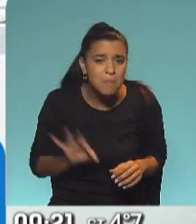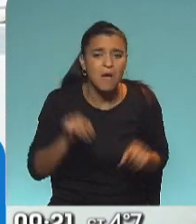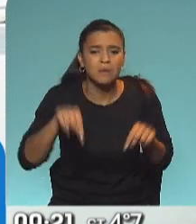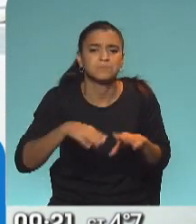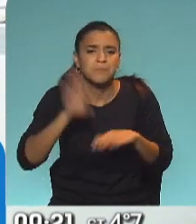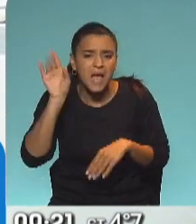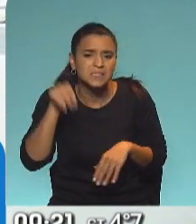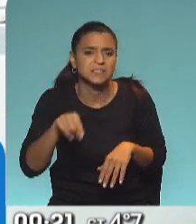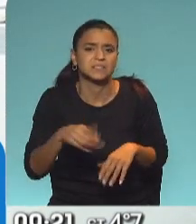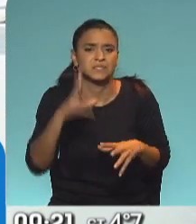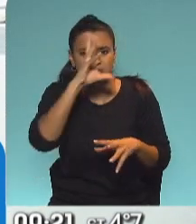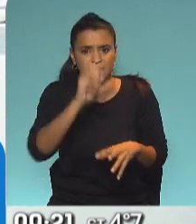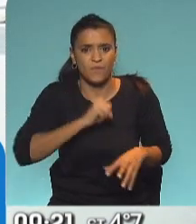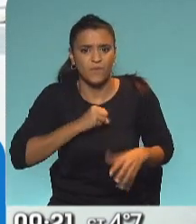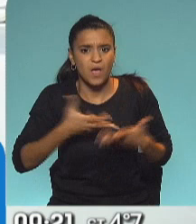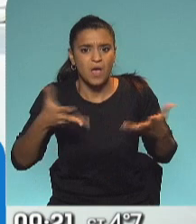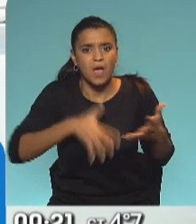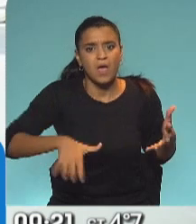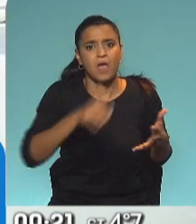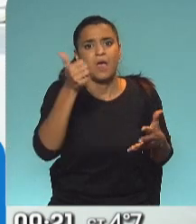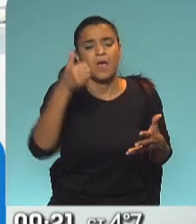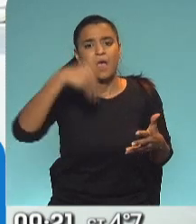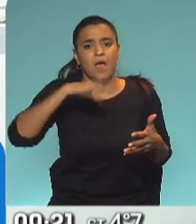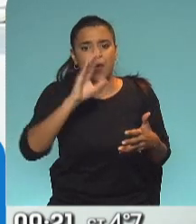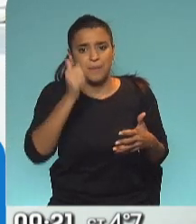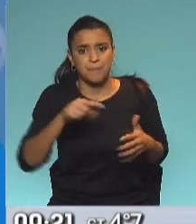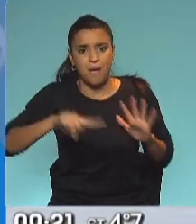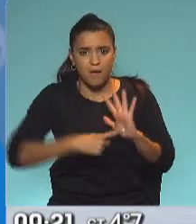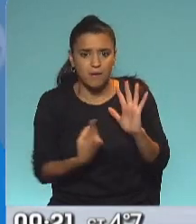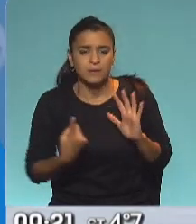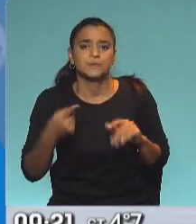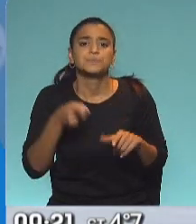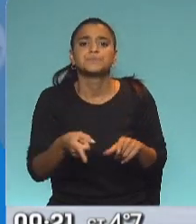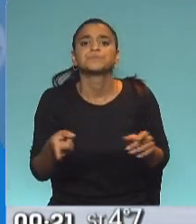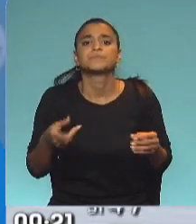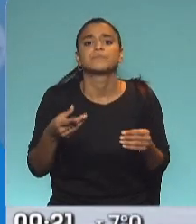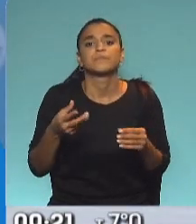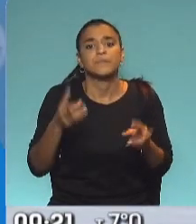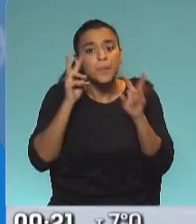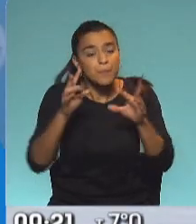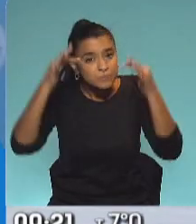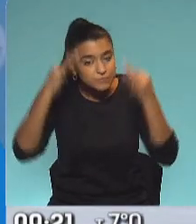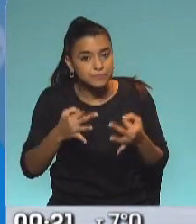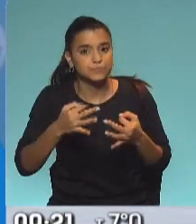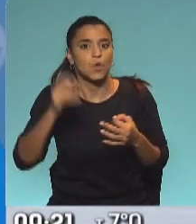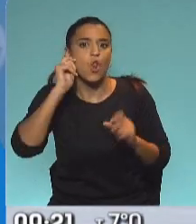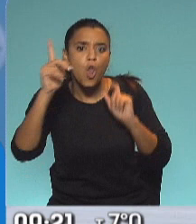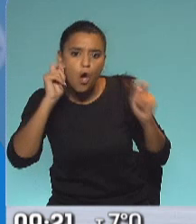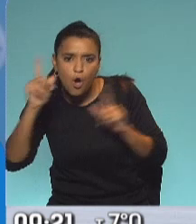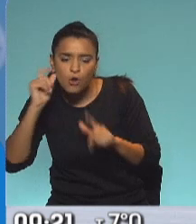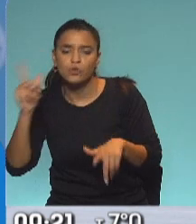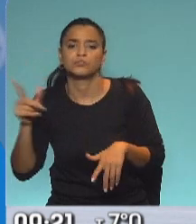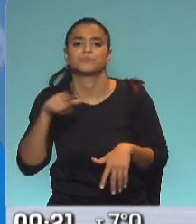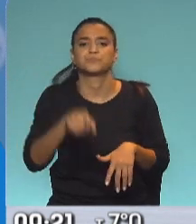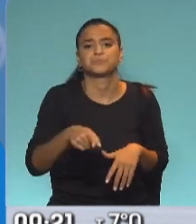más complicado y un desafío más grande en el área metropolitana de Buenos Aires. No perdamos de vista los logros, no